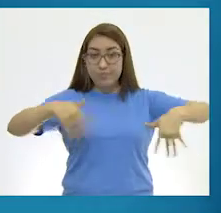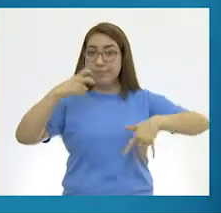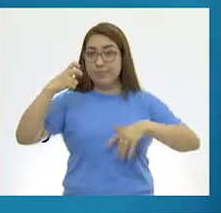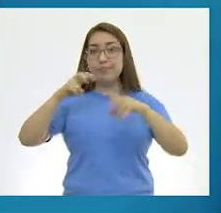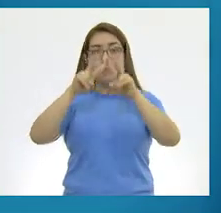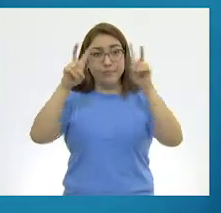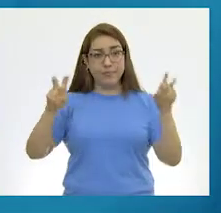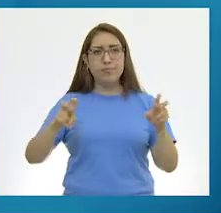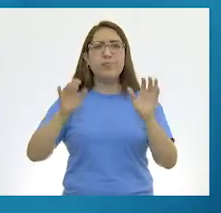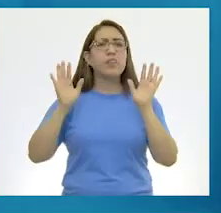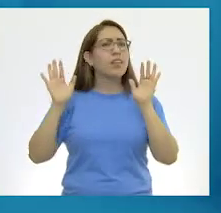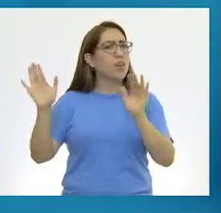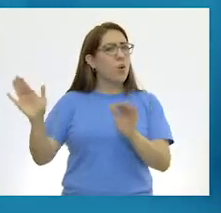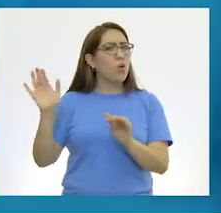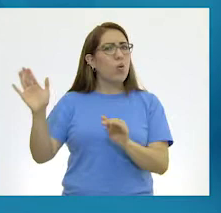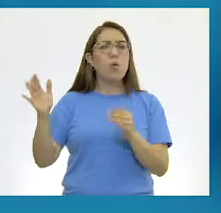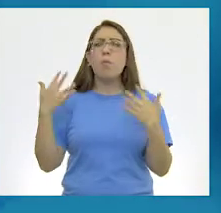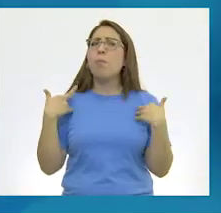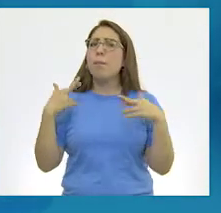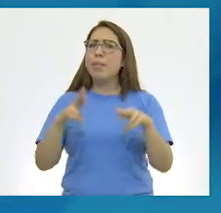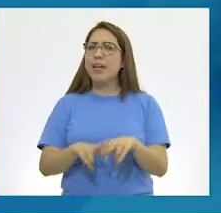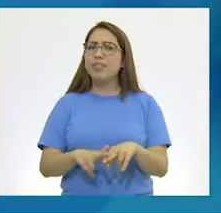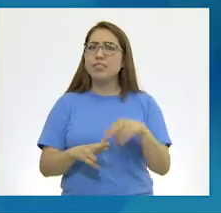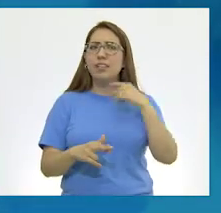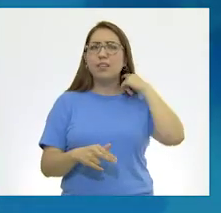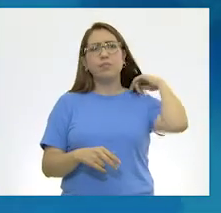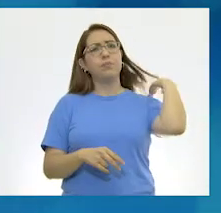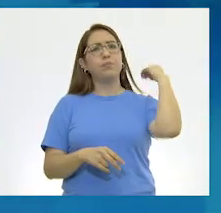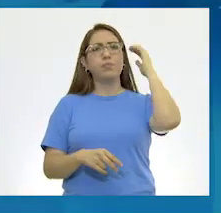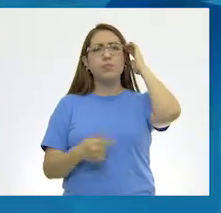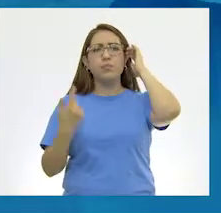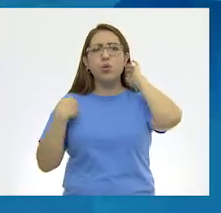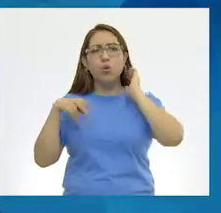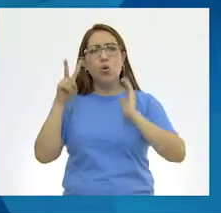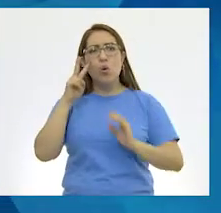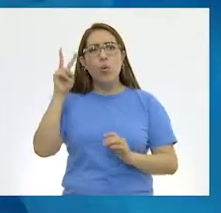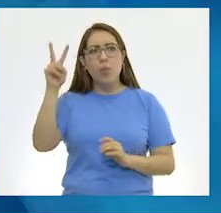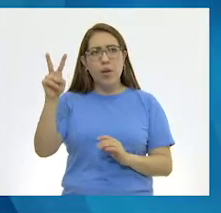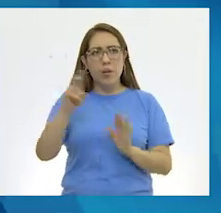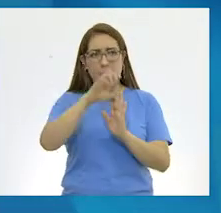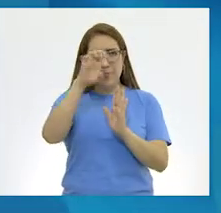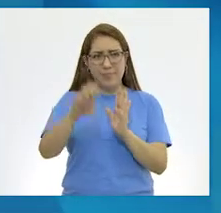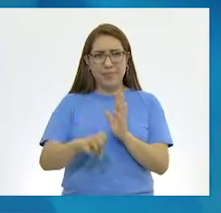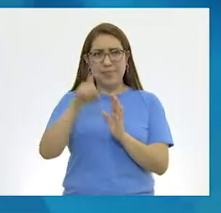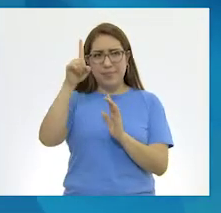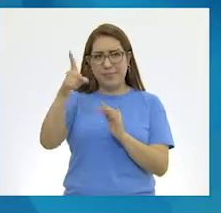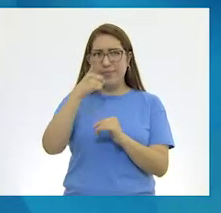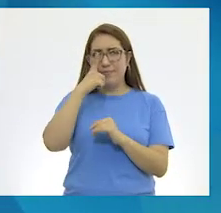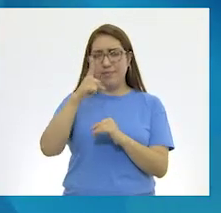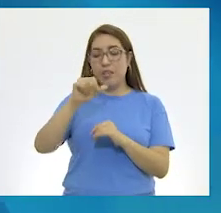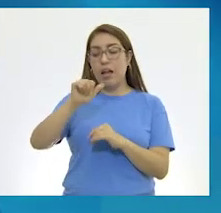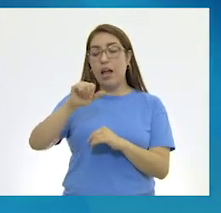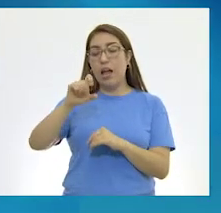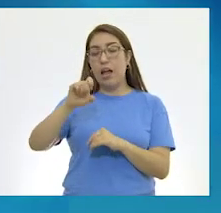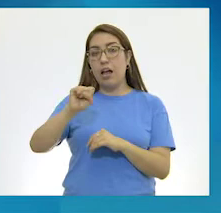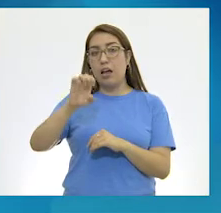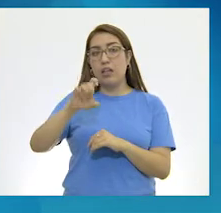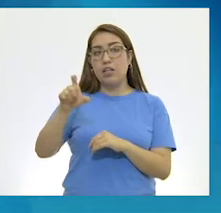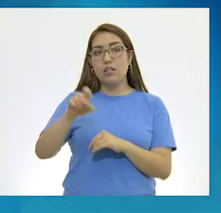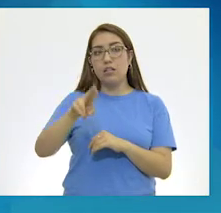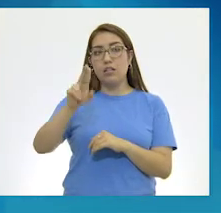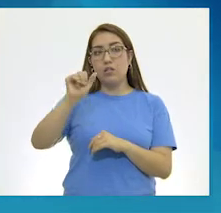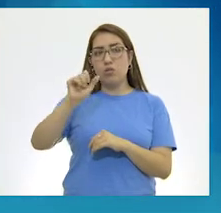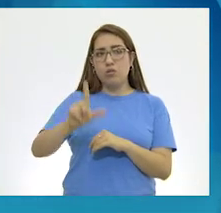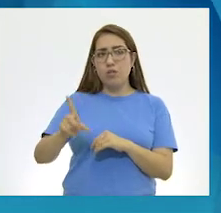Maestra, pero estoy viendo que en reproducción asexual puso conceptos que